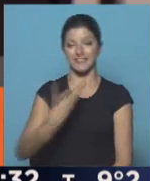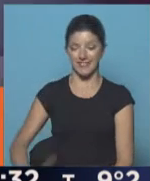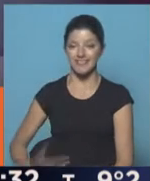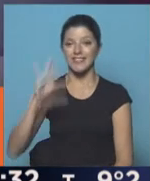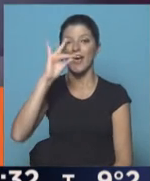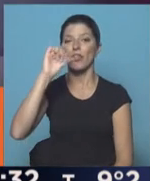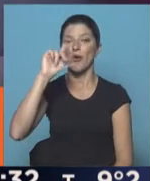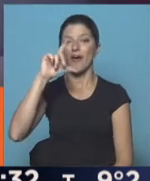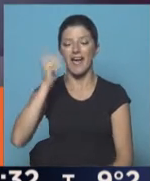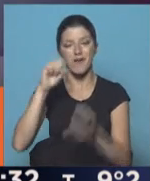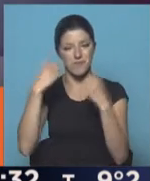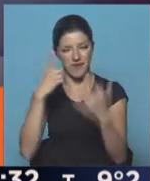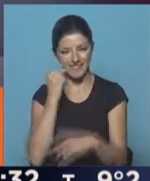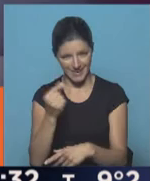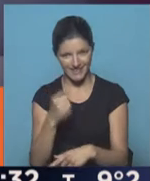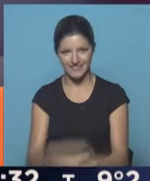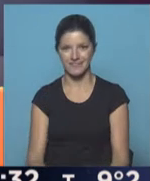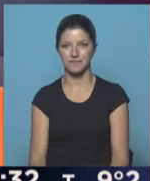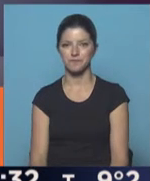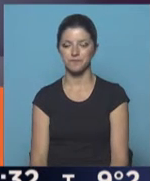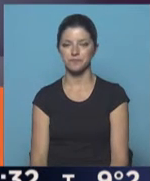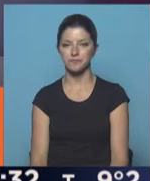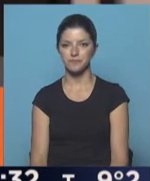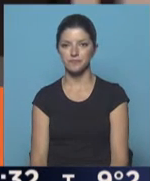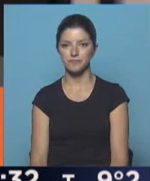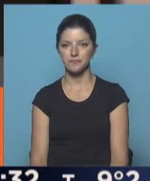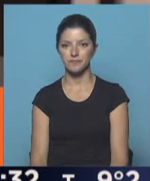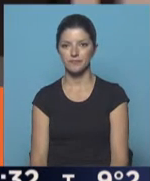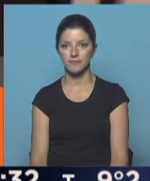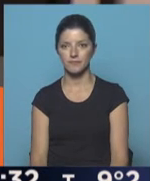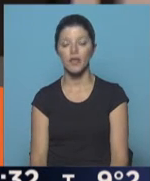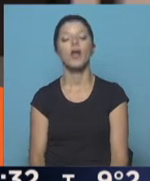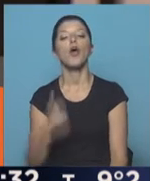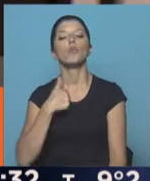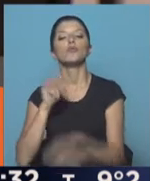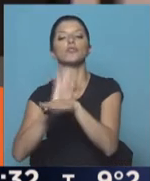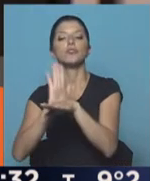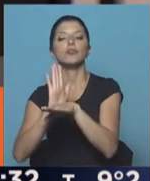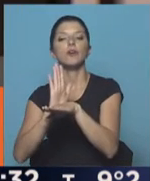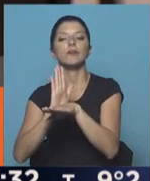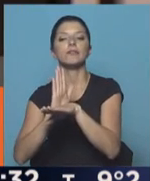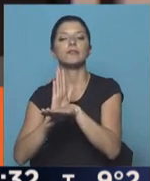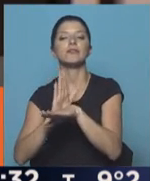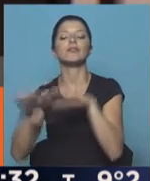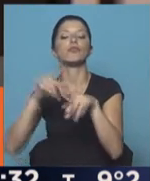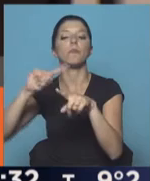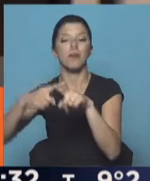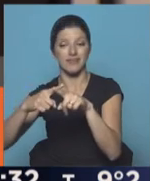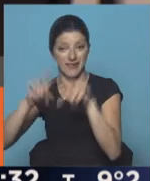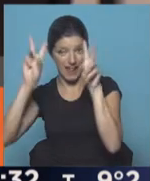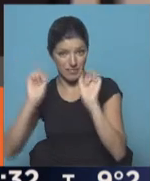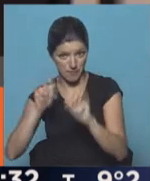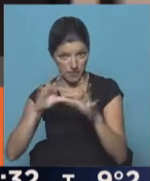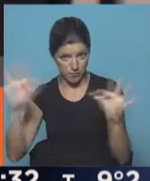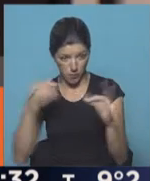alejandra abuso que están muy buenos días cómo está nuestro cine es un acto político es el lema de esta muestra creo que podríamos